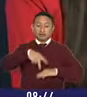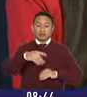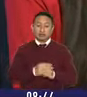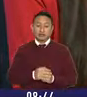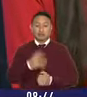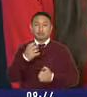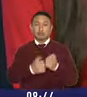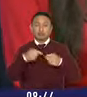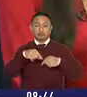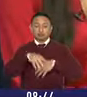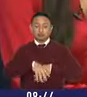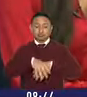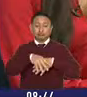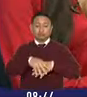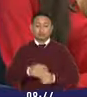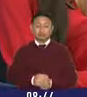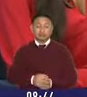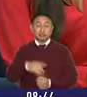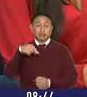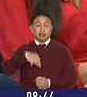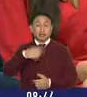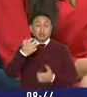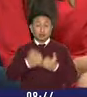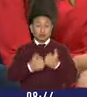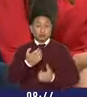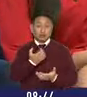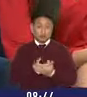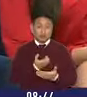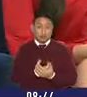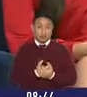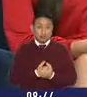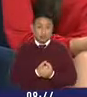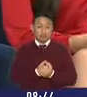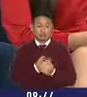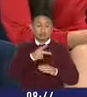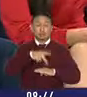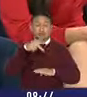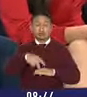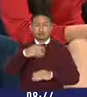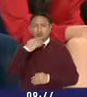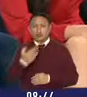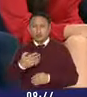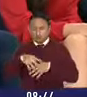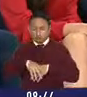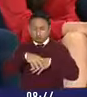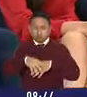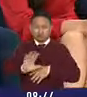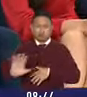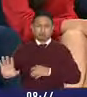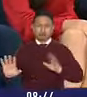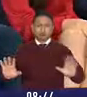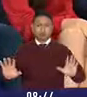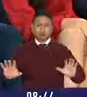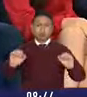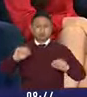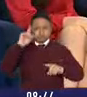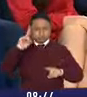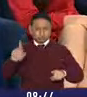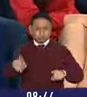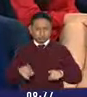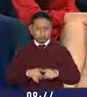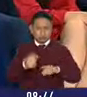en paralizaciones? Esto ha afectado muchísimo la economía y también, por supuesto, la de Pichincha. ¿Cómo evitar esta situación y tener consensos entre